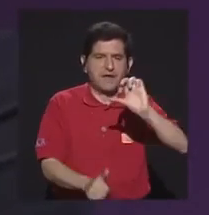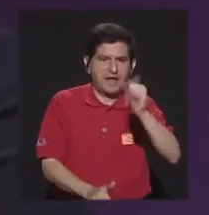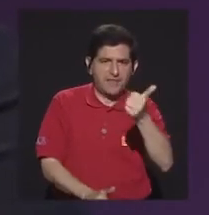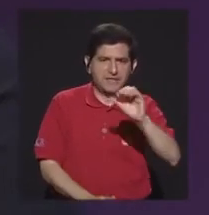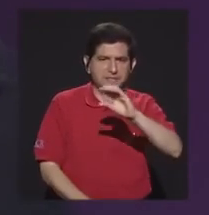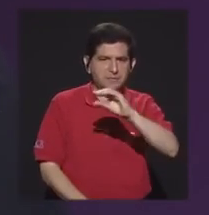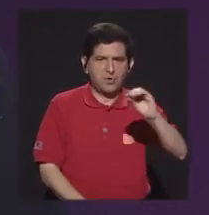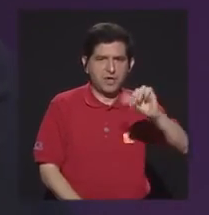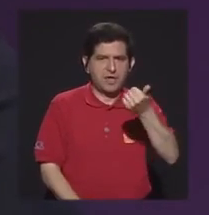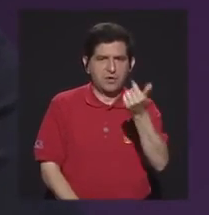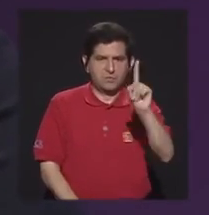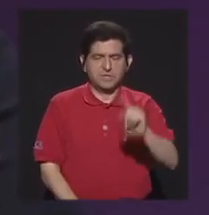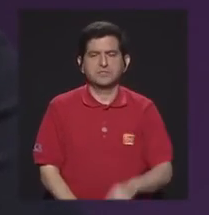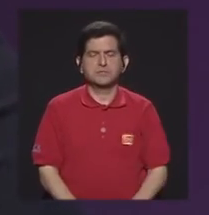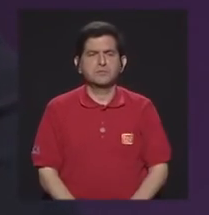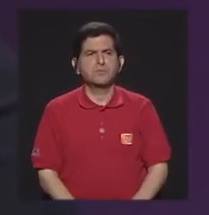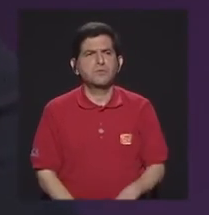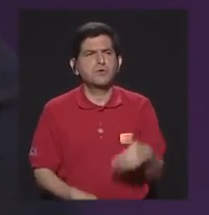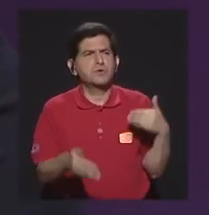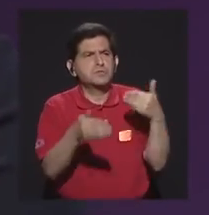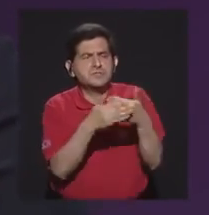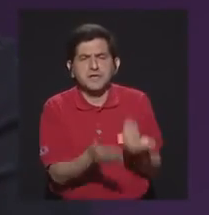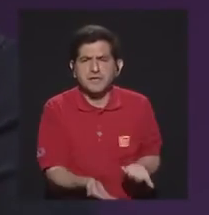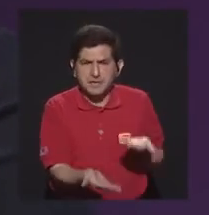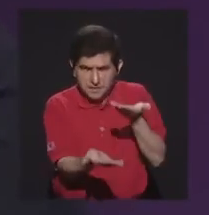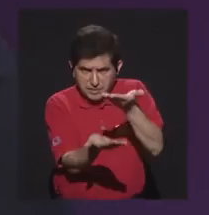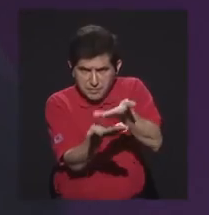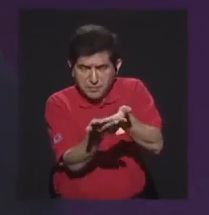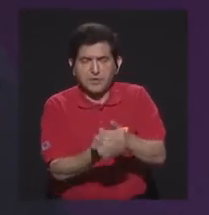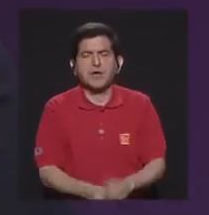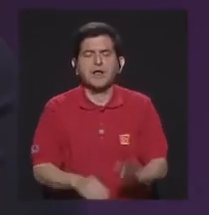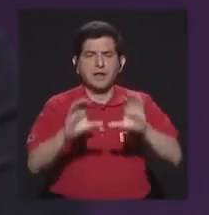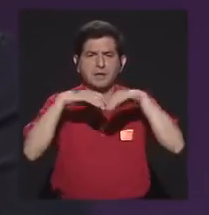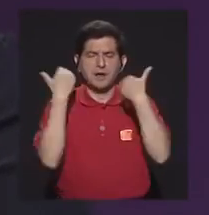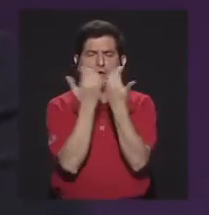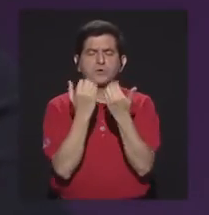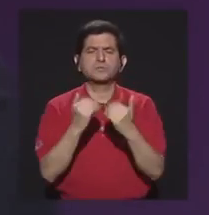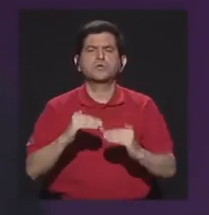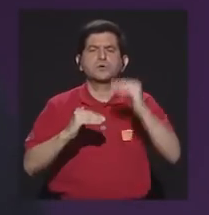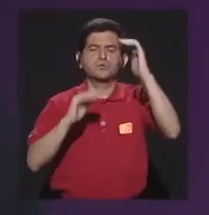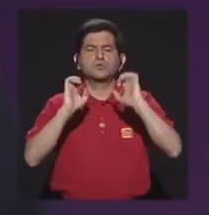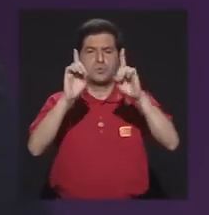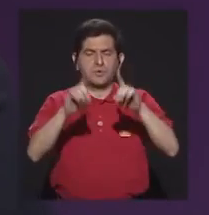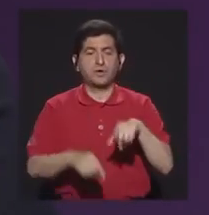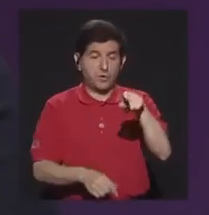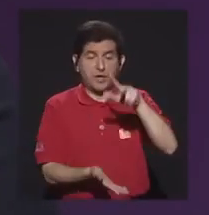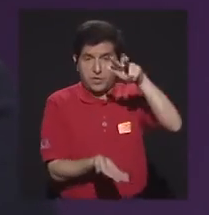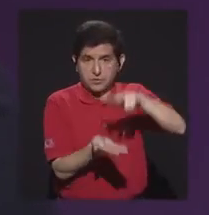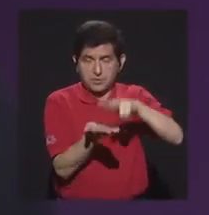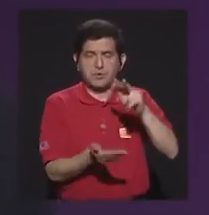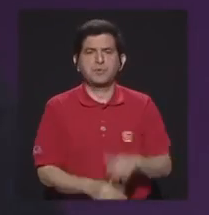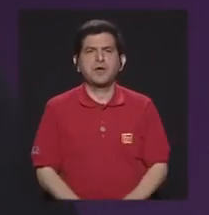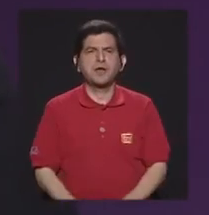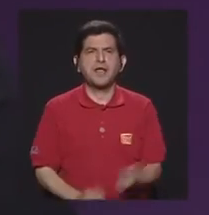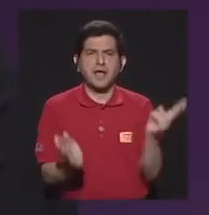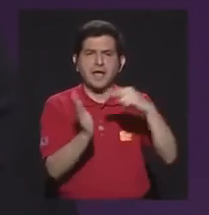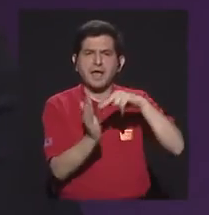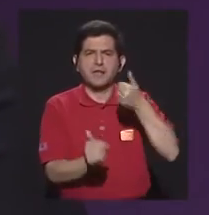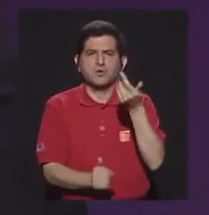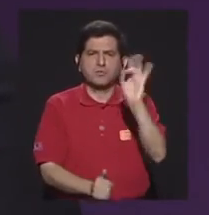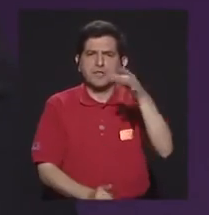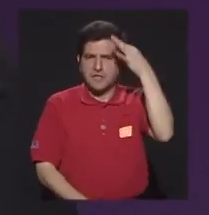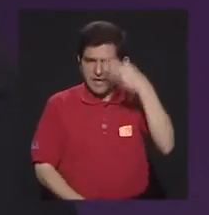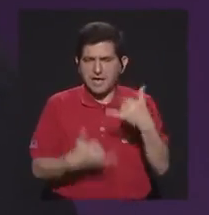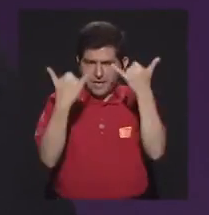ser presentado al Consejo Superior para que lo apruebe. Entonces nosotros esperamos que ya en el 2018 esté. Además